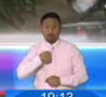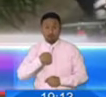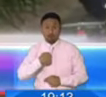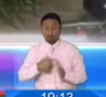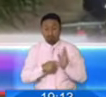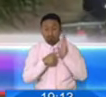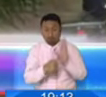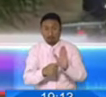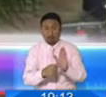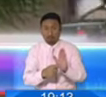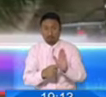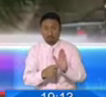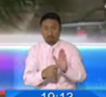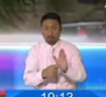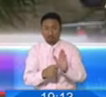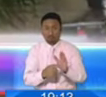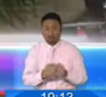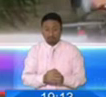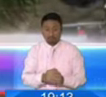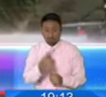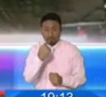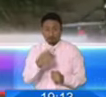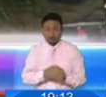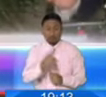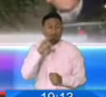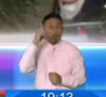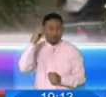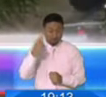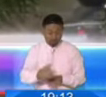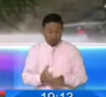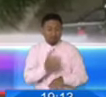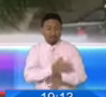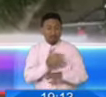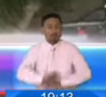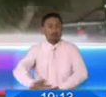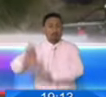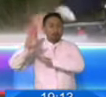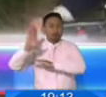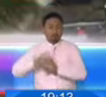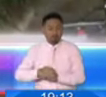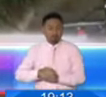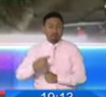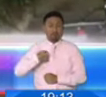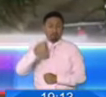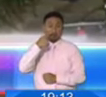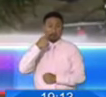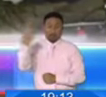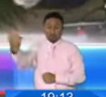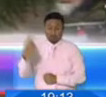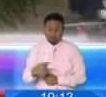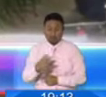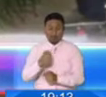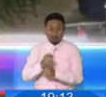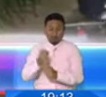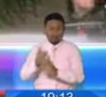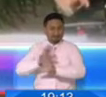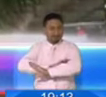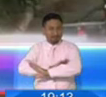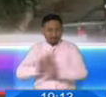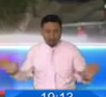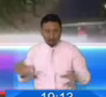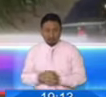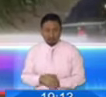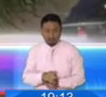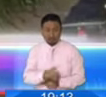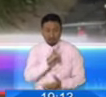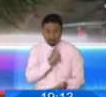público. Y les dije que Correa se había comprometido a traer a Bucaram y acabar con su persecución política, y no